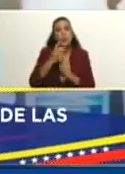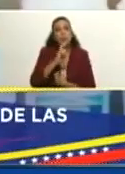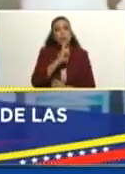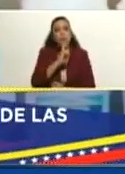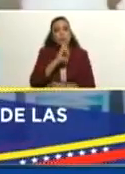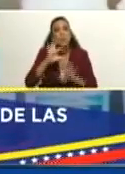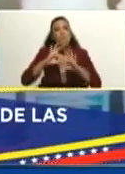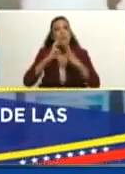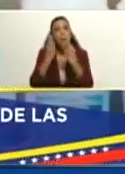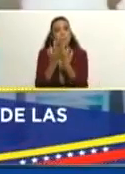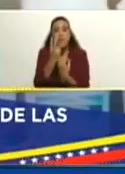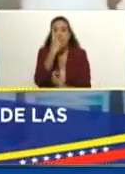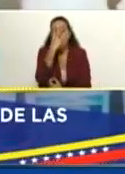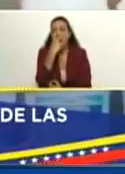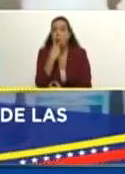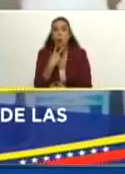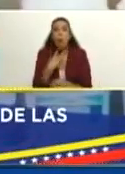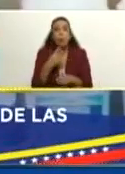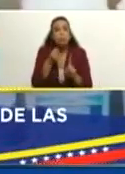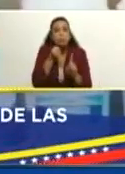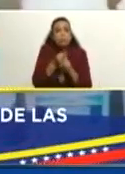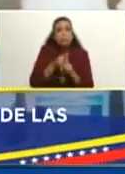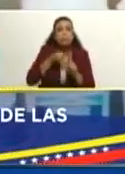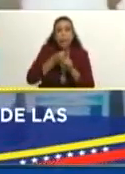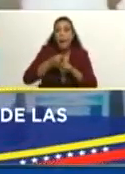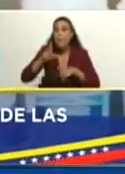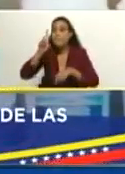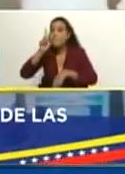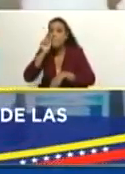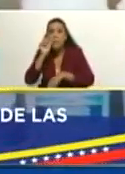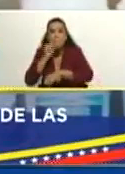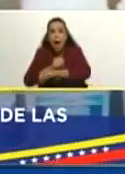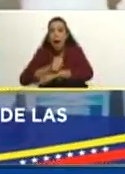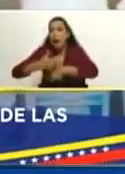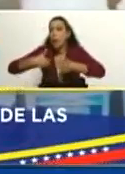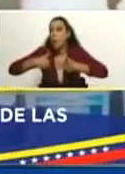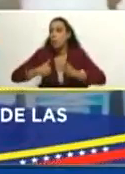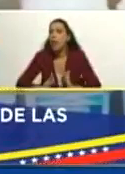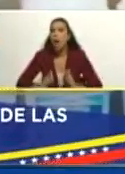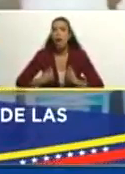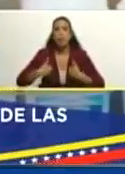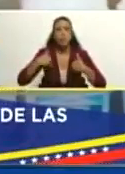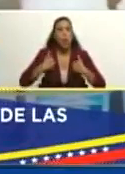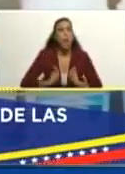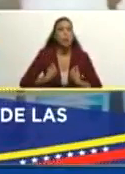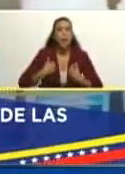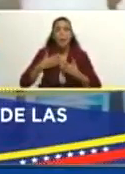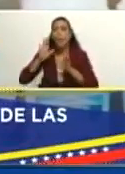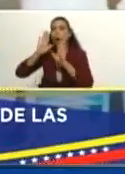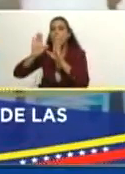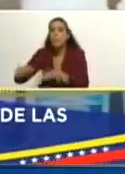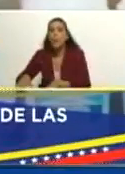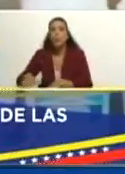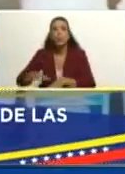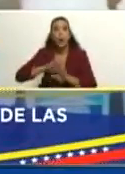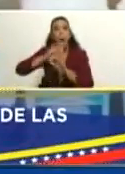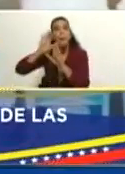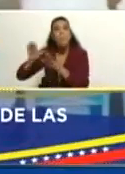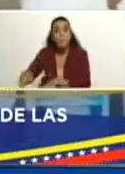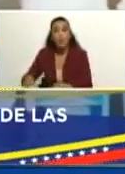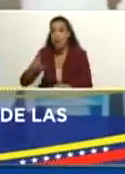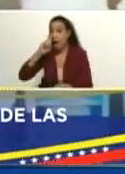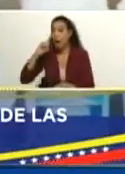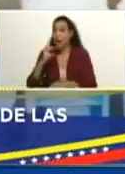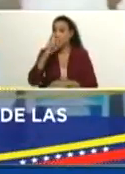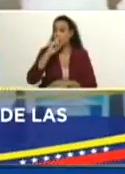que mi familia había sido perseguida. Mi papá estaba botado del trabajo, perseguido, por apoyar al maestro Perito Figueroa en los